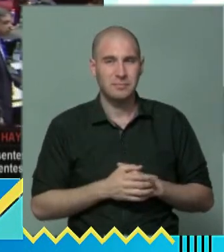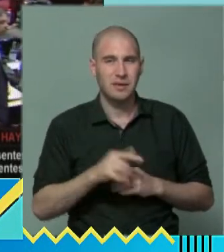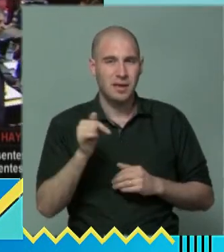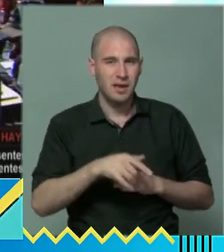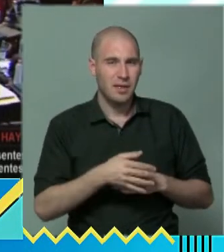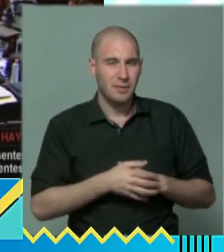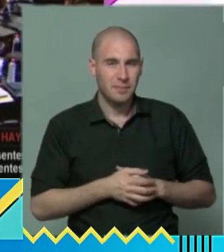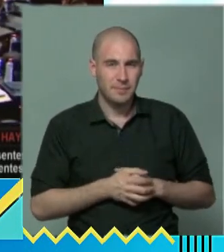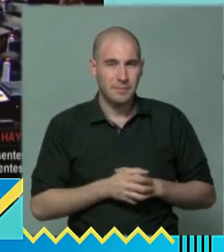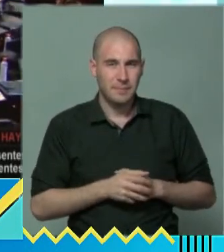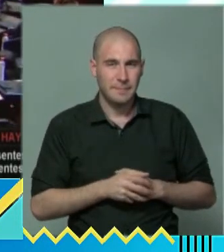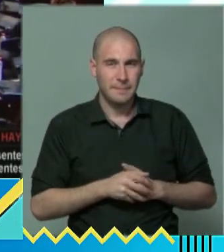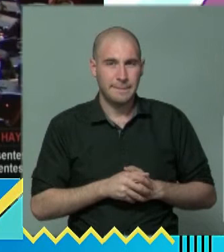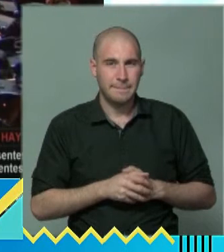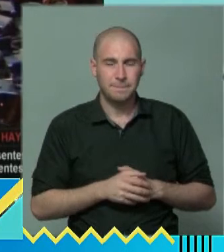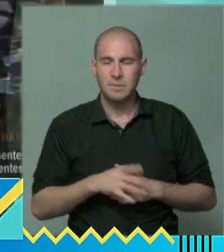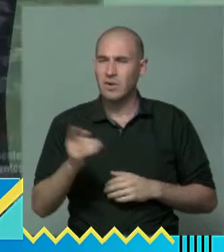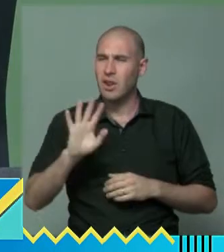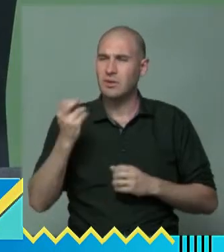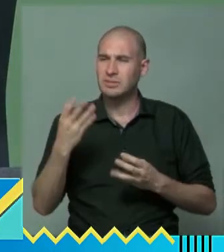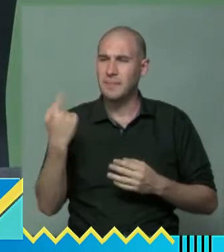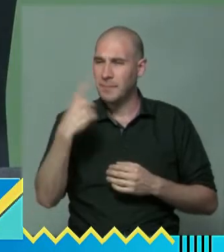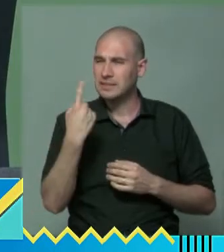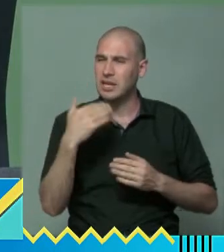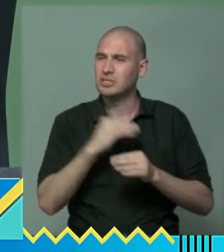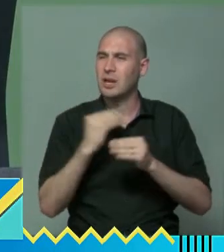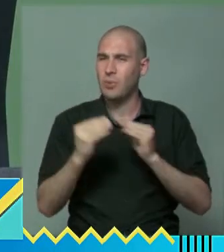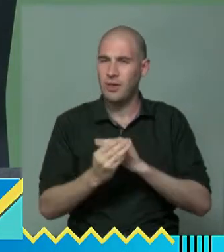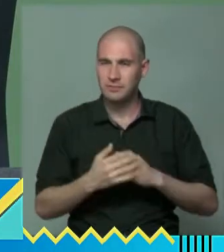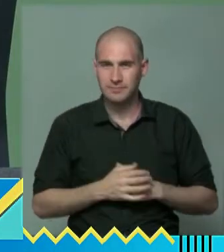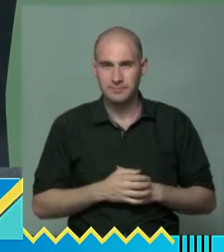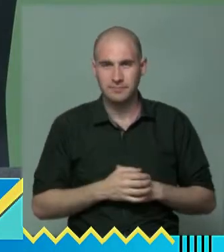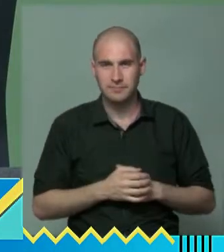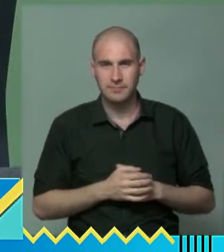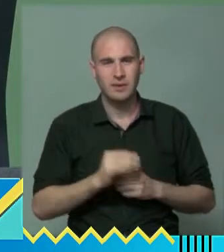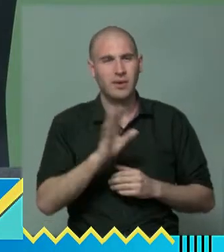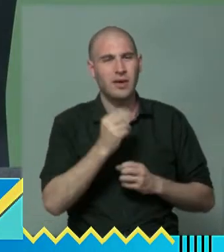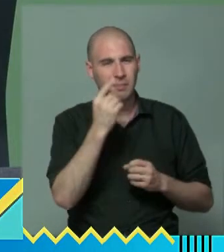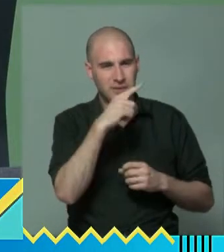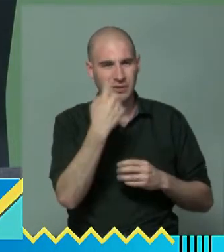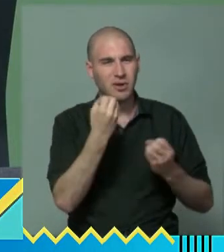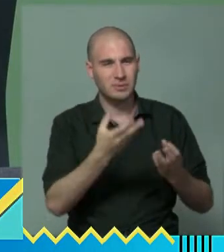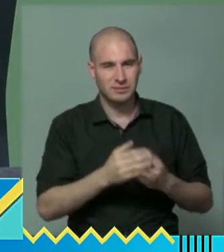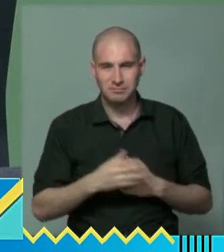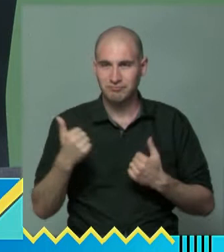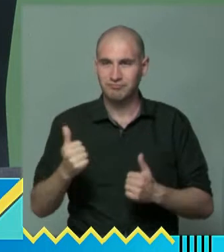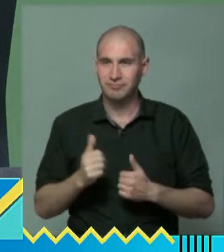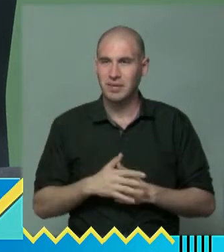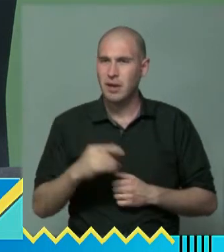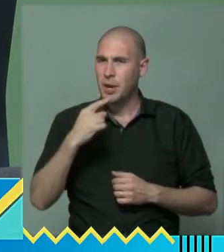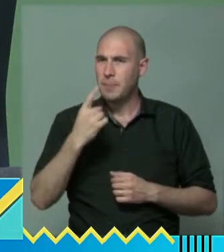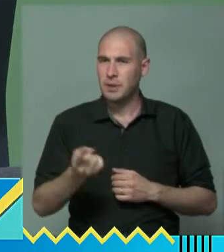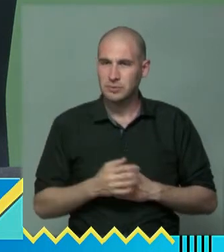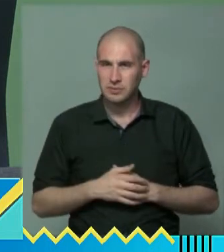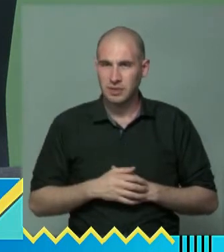muy, muy grande. Jimena, ¿cómo estás? Marcelo Sastre te saluda. ¿Qué tal, Marcelo? ¿Cómo estás? Bien, muy bien. Quería preguntarte,